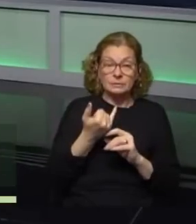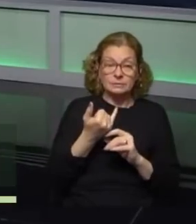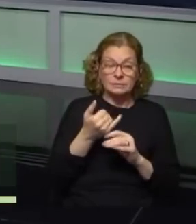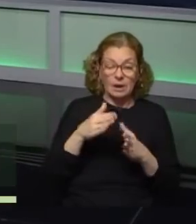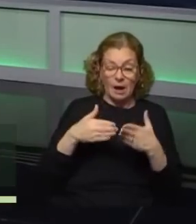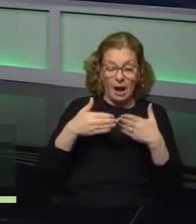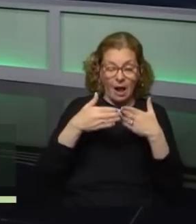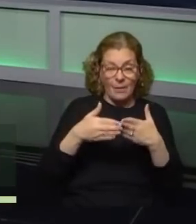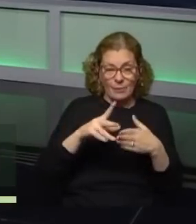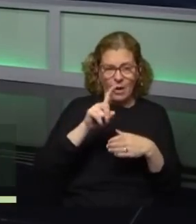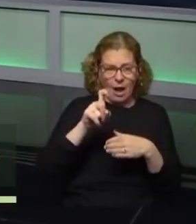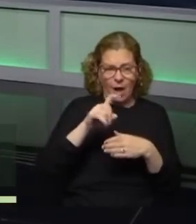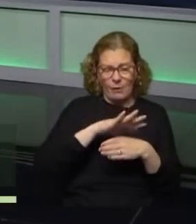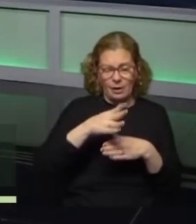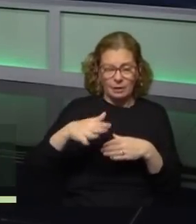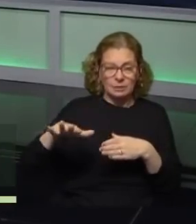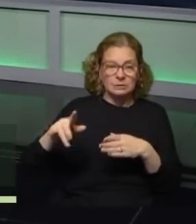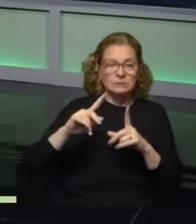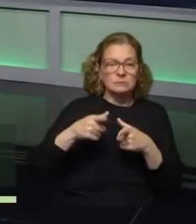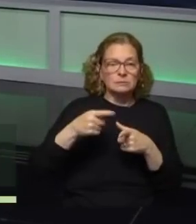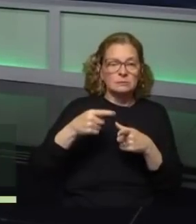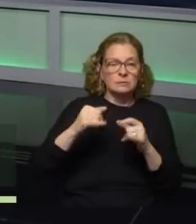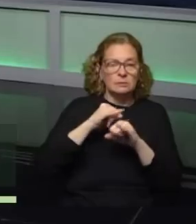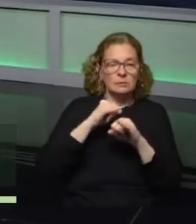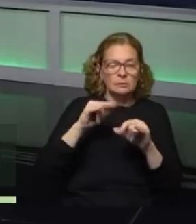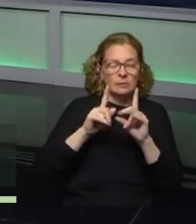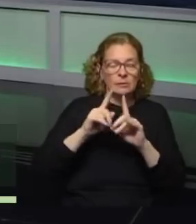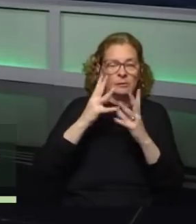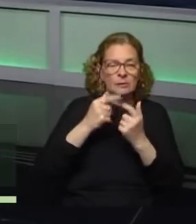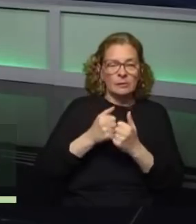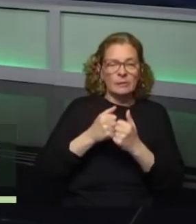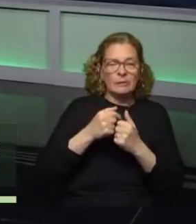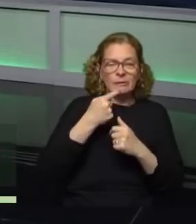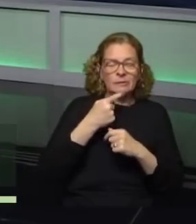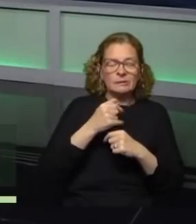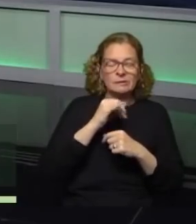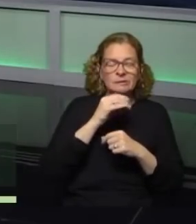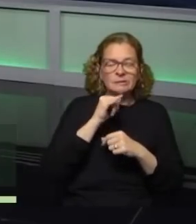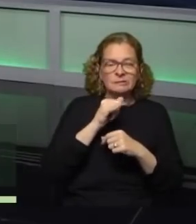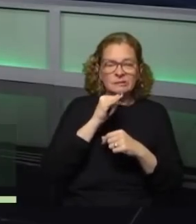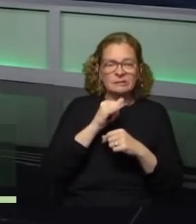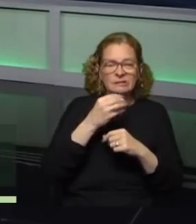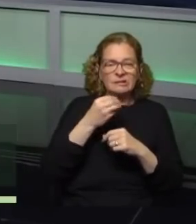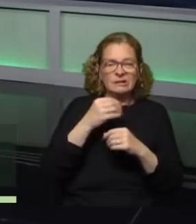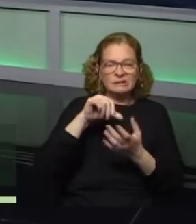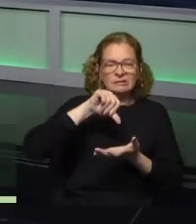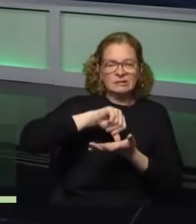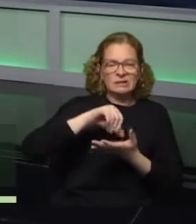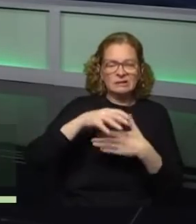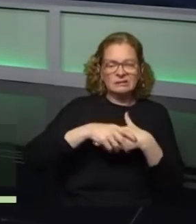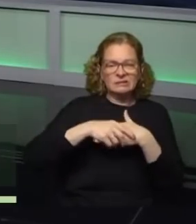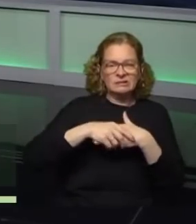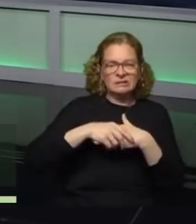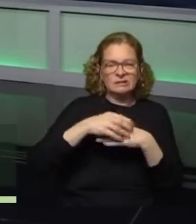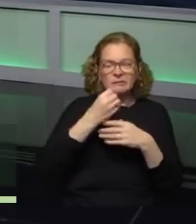la rambla Y de paso y también para cerrar de alguna manera este informe le consultamos cómo sería una ciudad más amigable